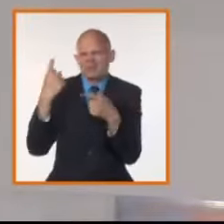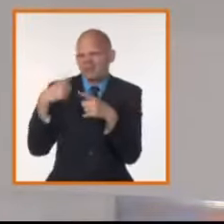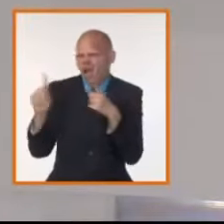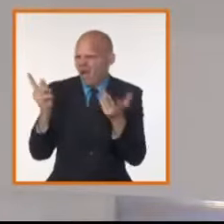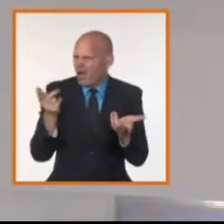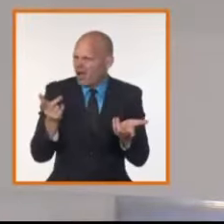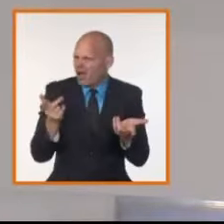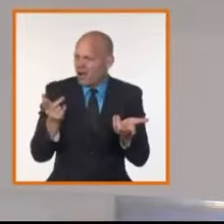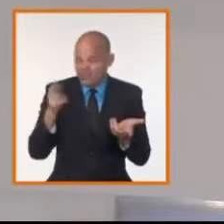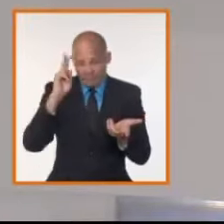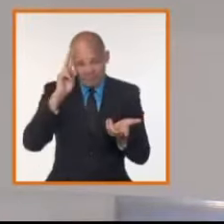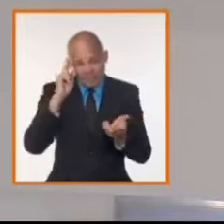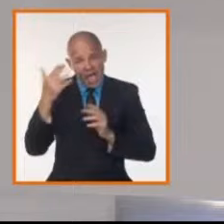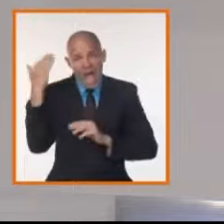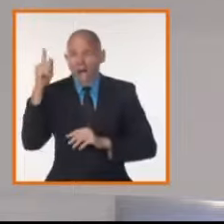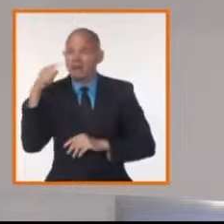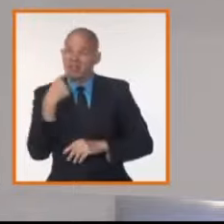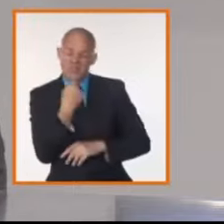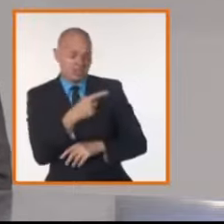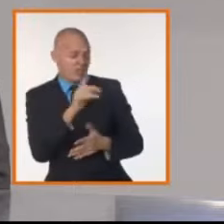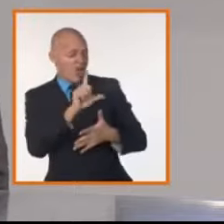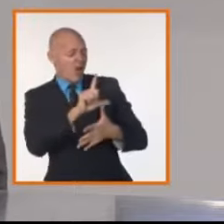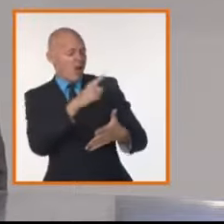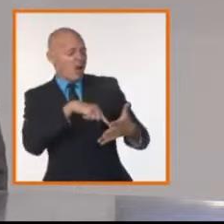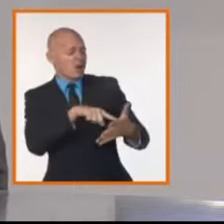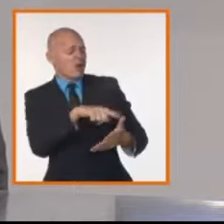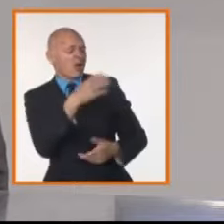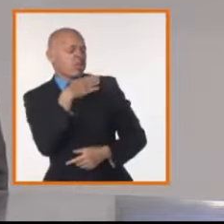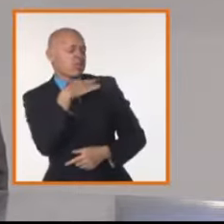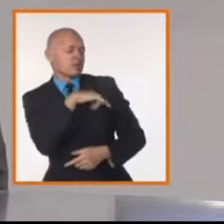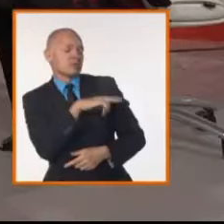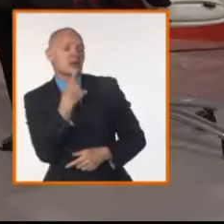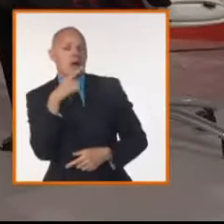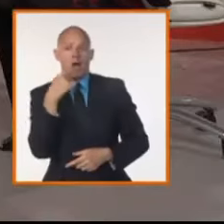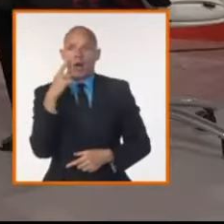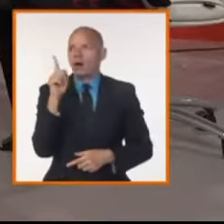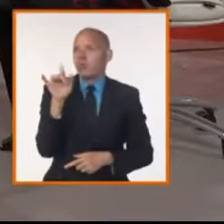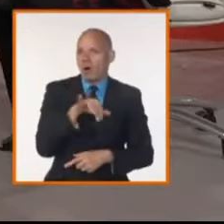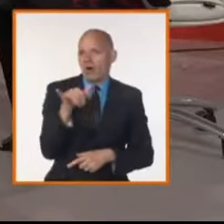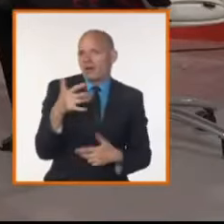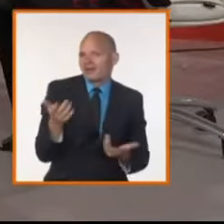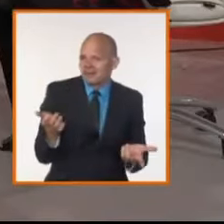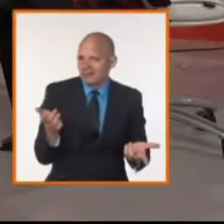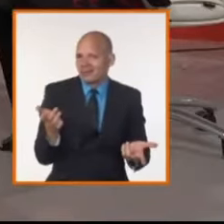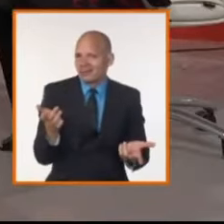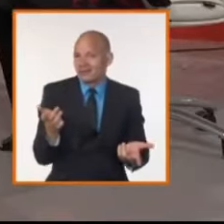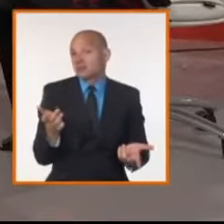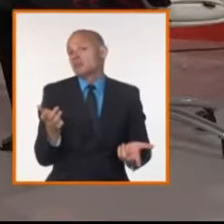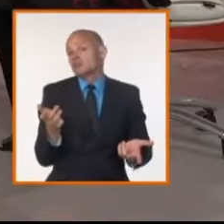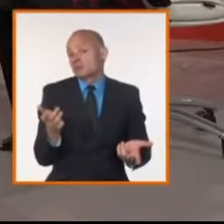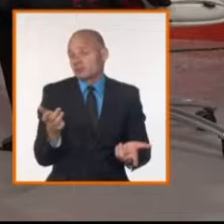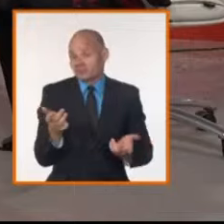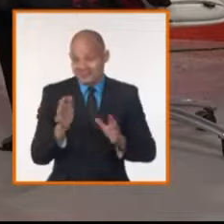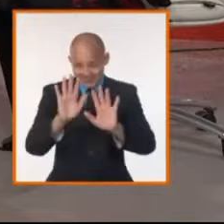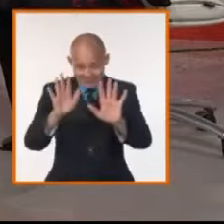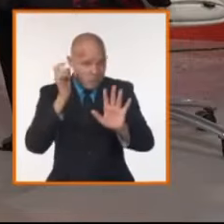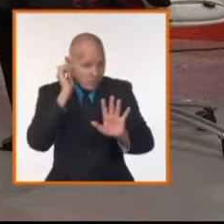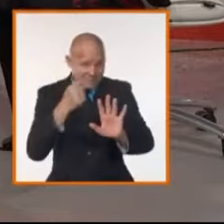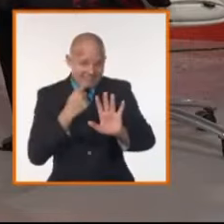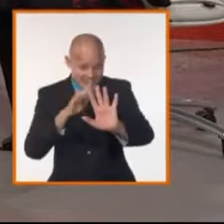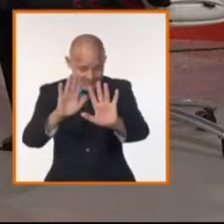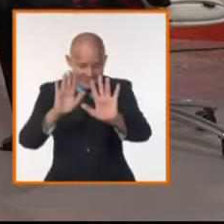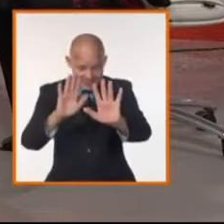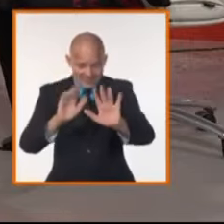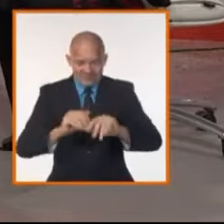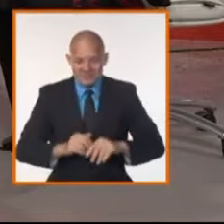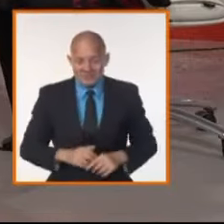una reelección presidencial y y por eso ellos sí podían reelegir sus líderes pero pero recuerda algo el jardín de borrel recuerda algo desde los